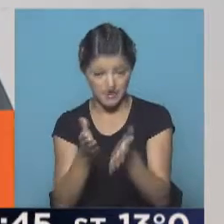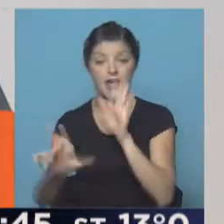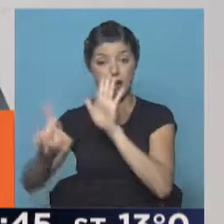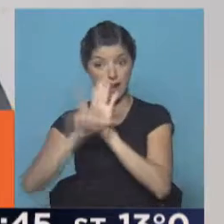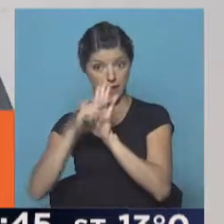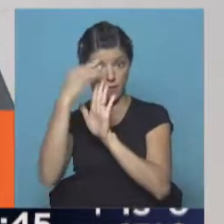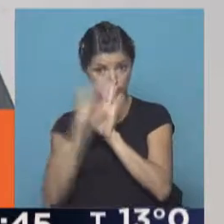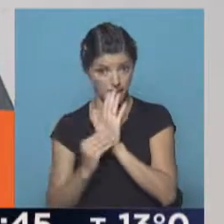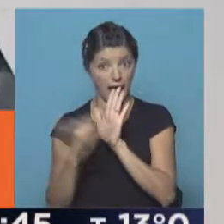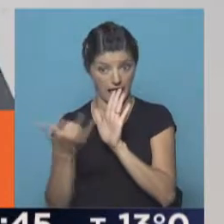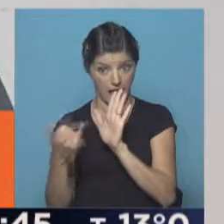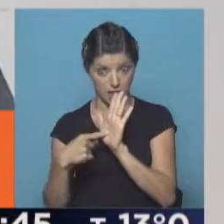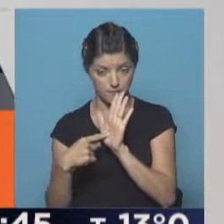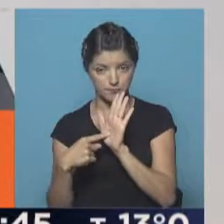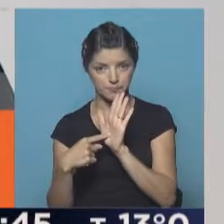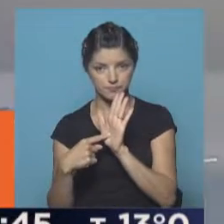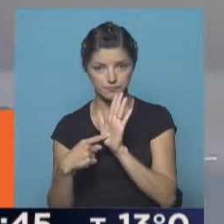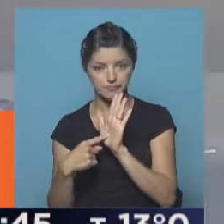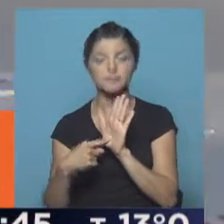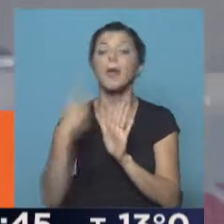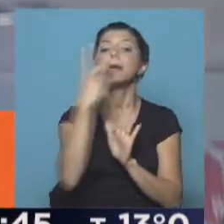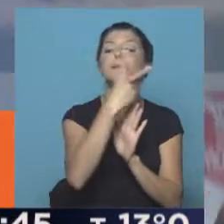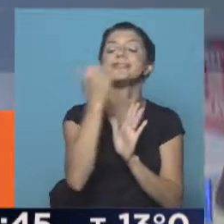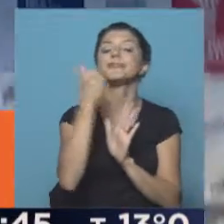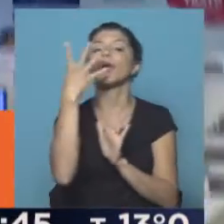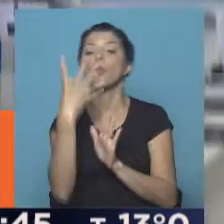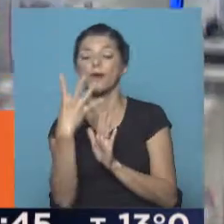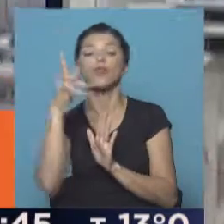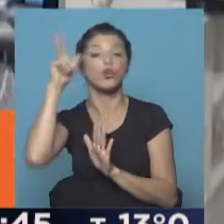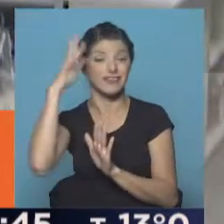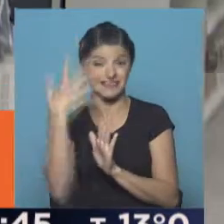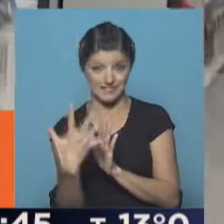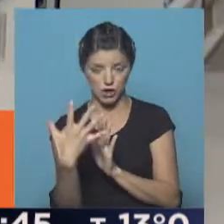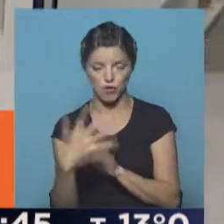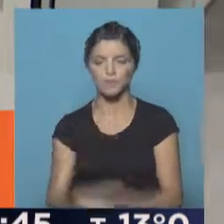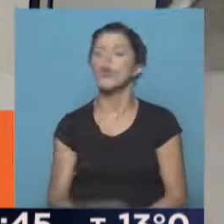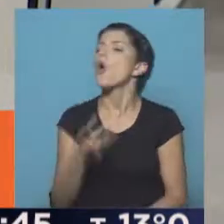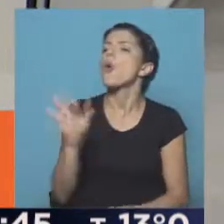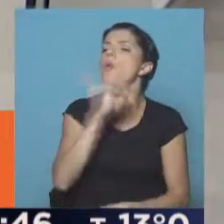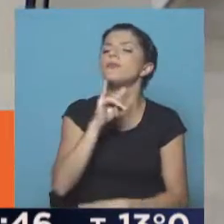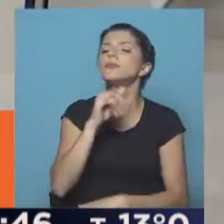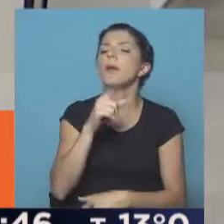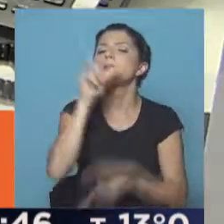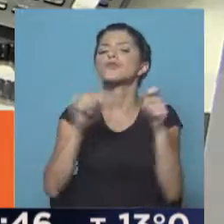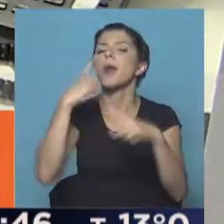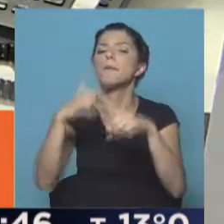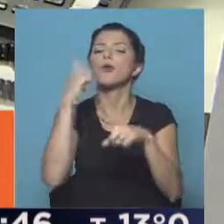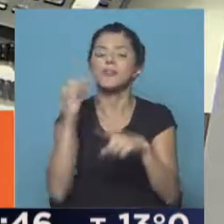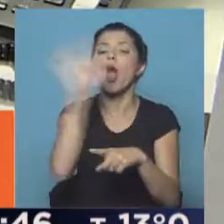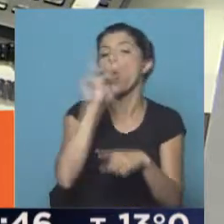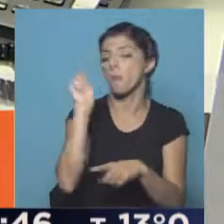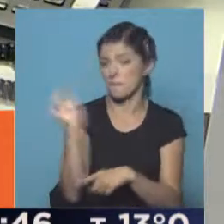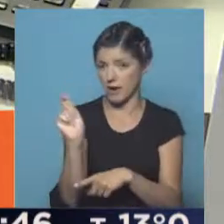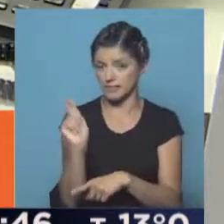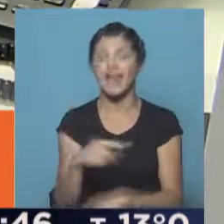que tenemos vigente, que es la 26.485. ¿Cuántos llamados por día aproximadamente y por mes? Por mes tenemos que hablar